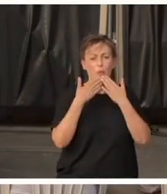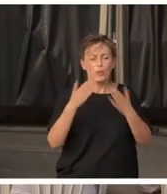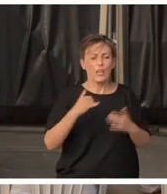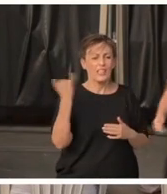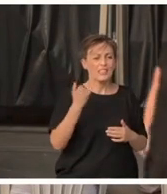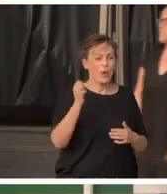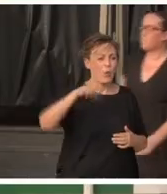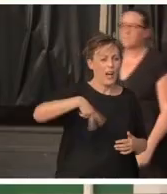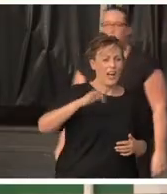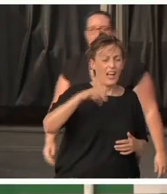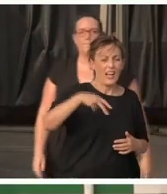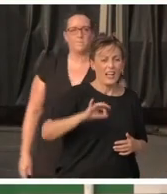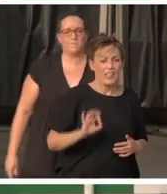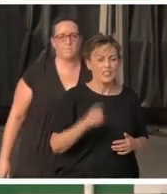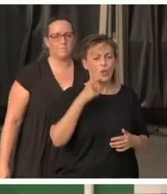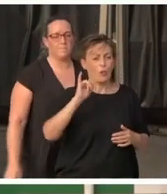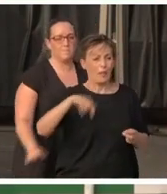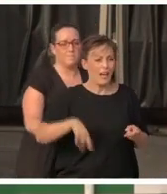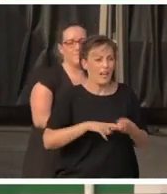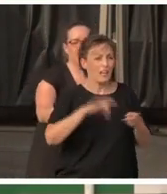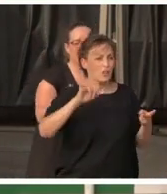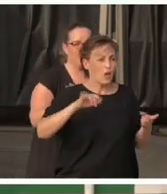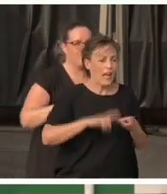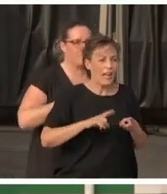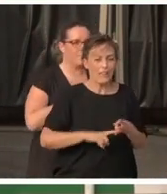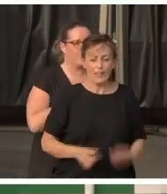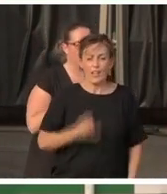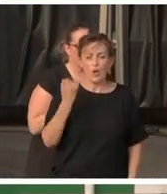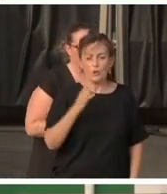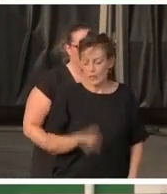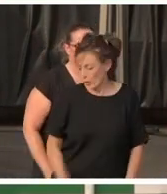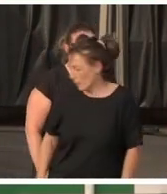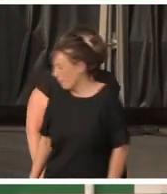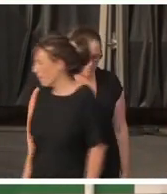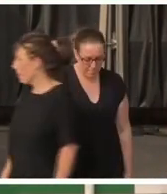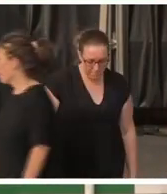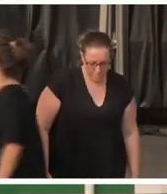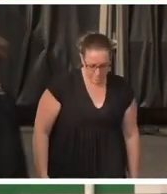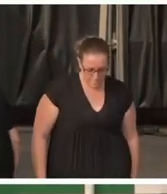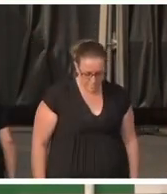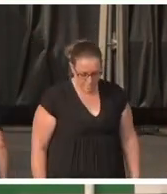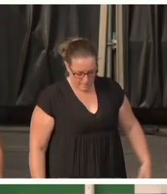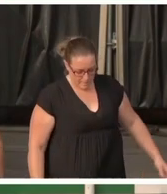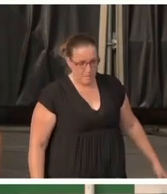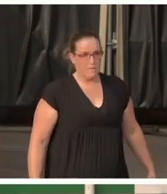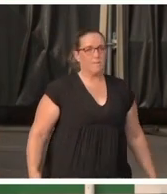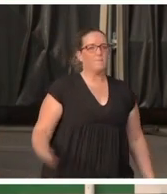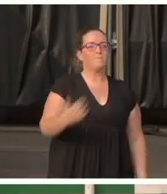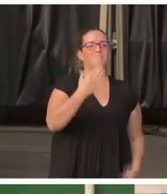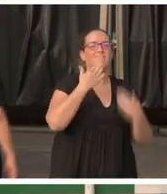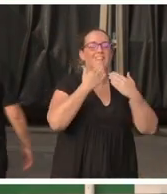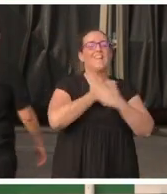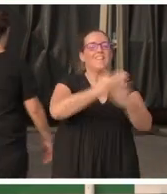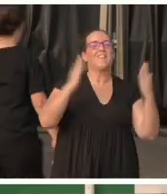Juan Antonio, Yone, Inmaculada, Yolanda y José Antonio. Muchas gracias por estar llevando